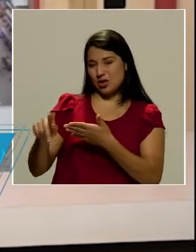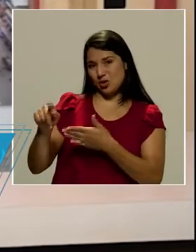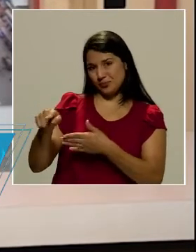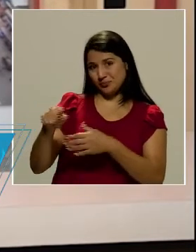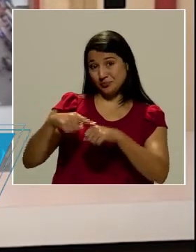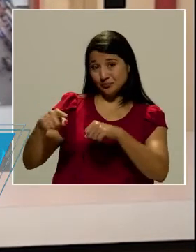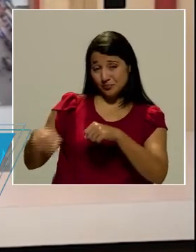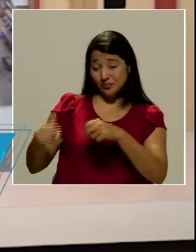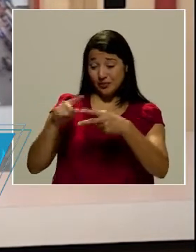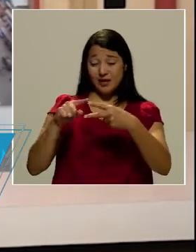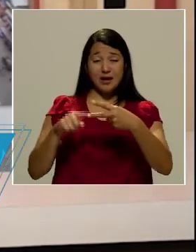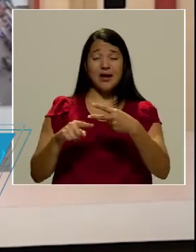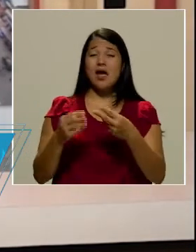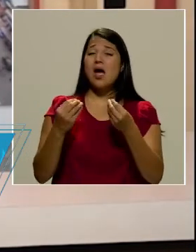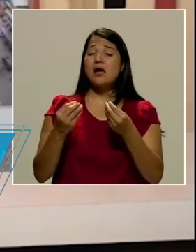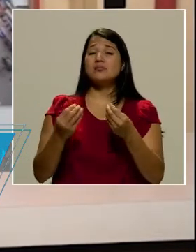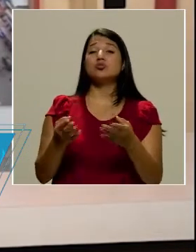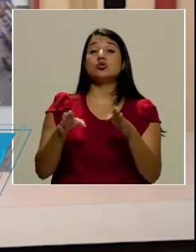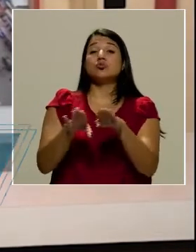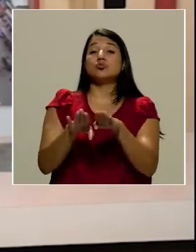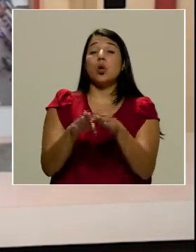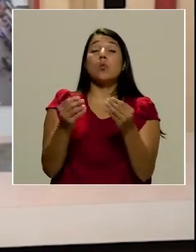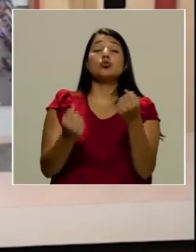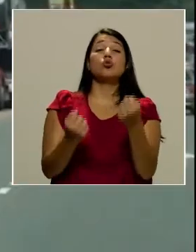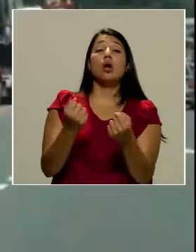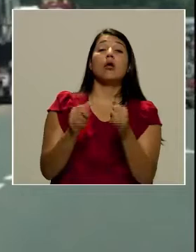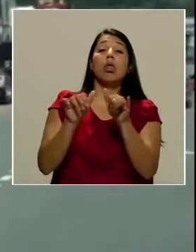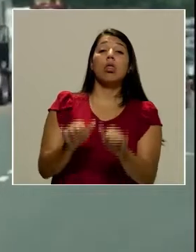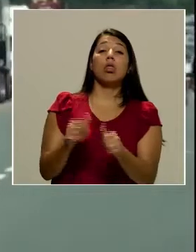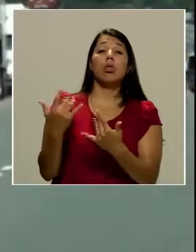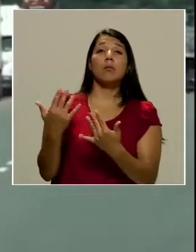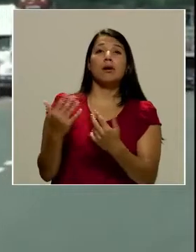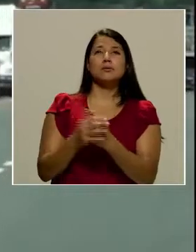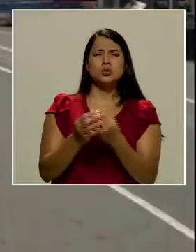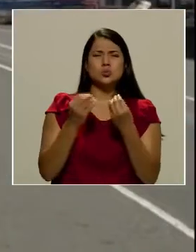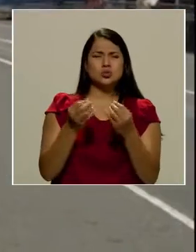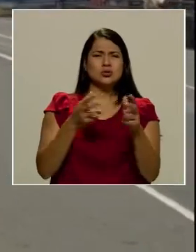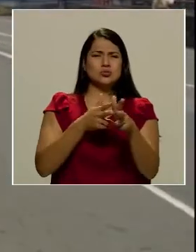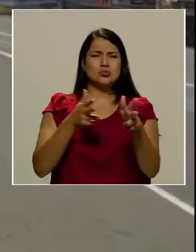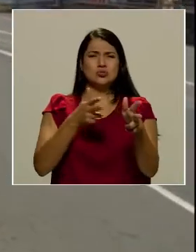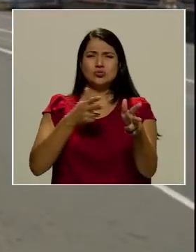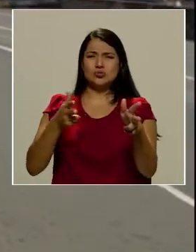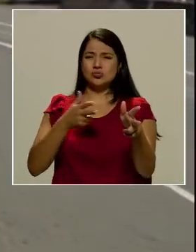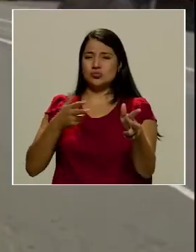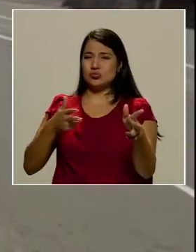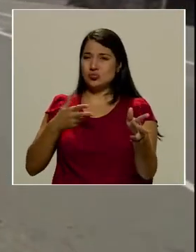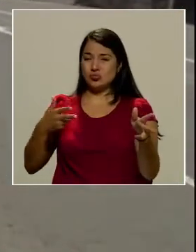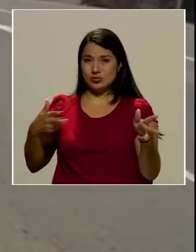tienen muchísimas horas esperando continuar con su recorrido. Filas extensas en ambos